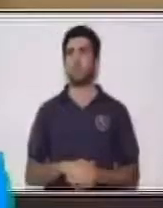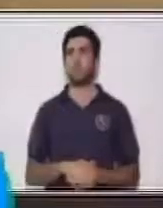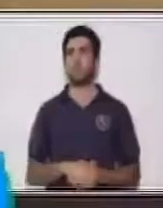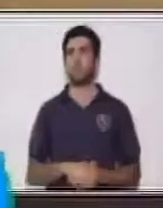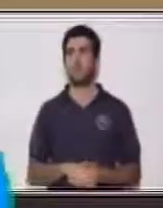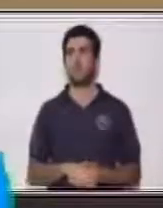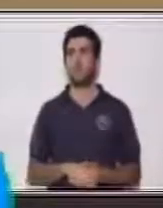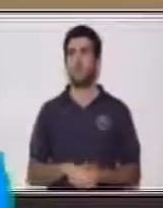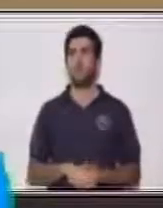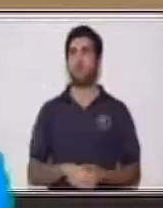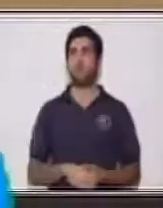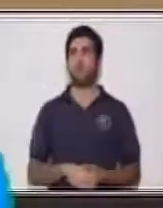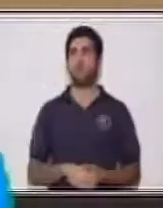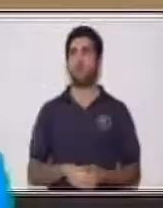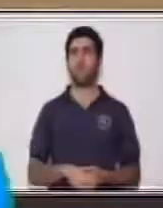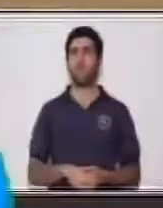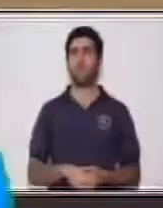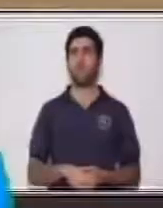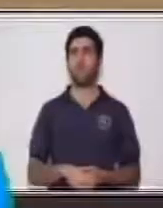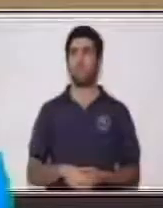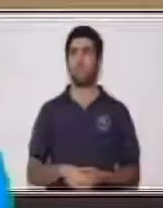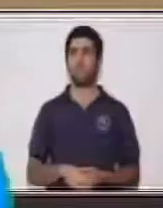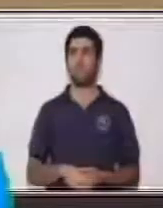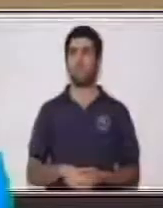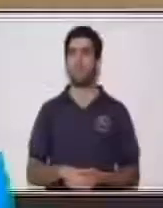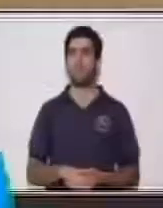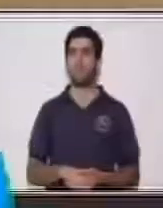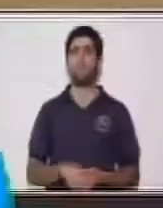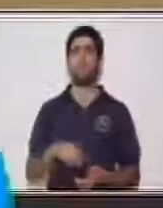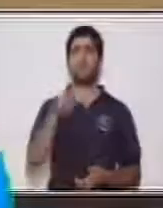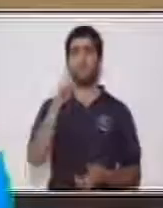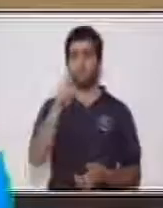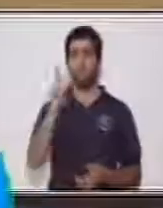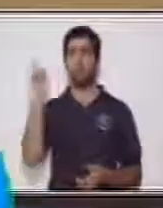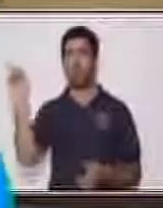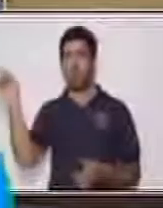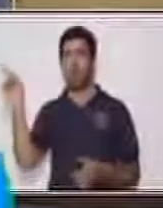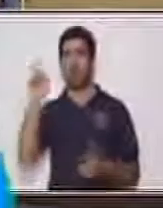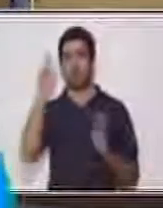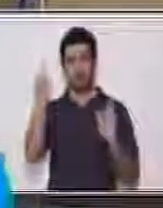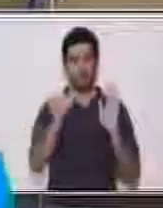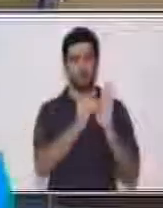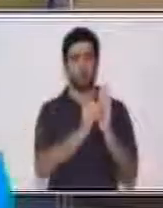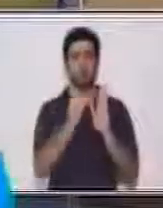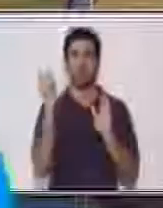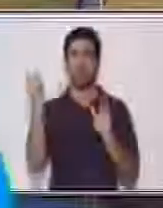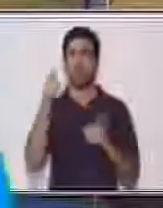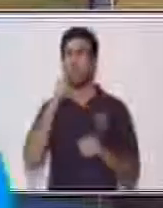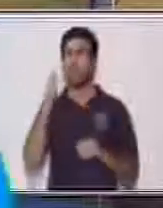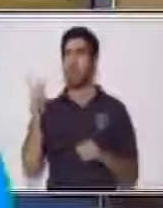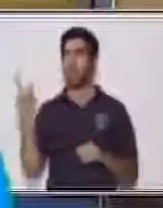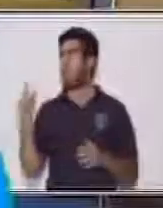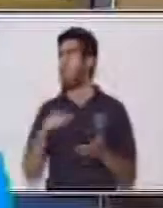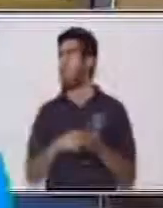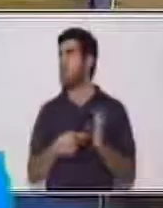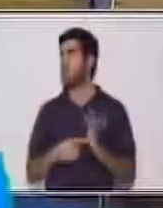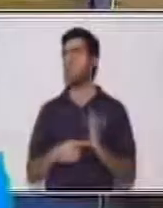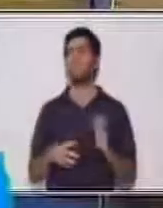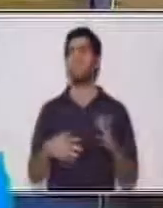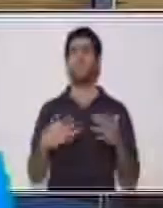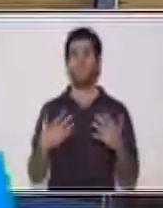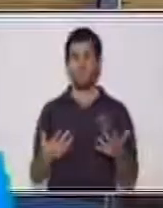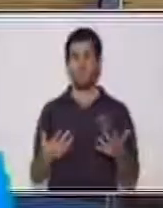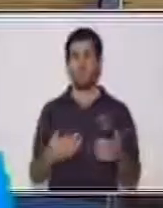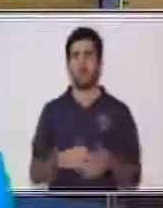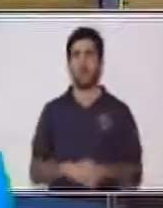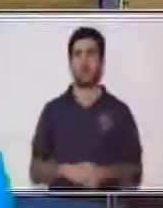la parte central, vas a escribir qué es el lenguaje coloquial. Pudiste tomar nota o algunos